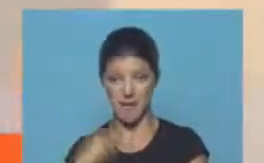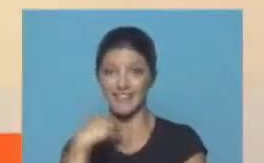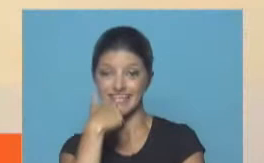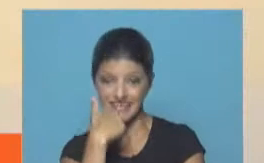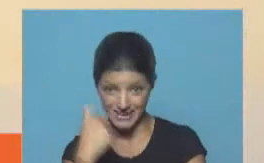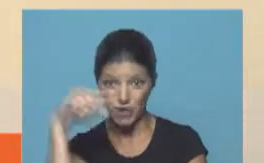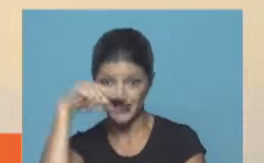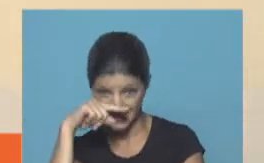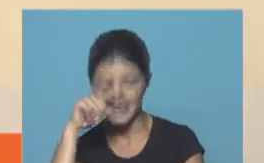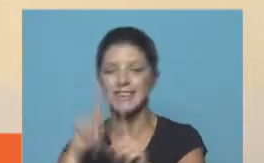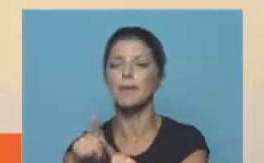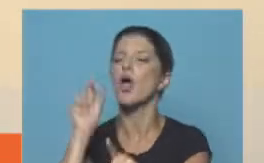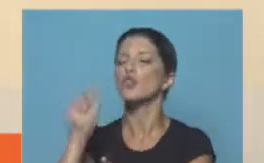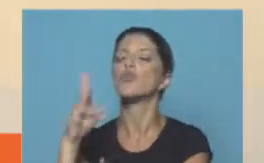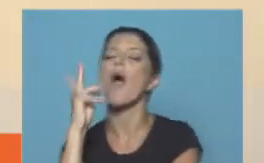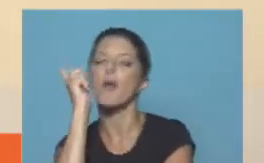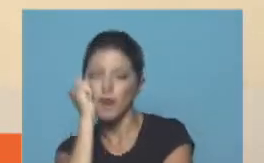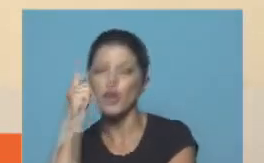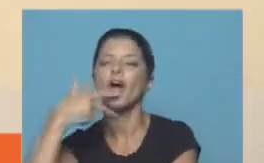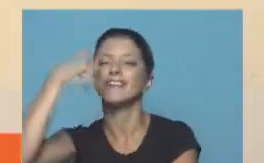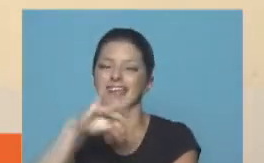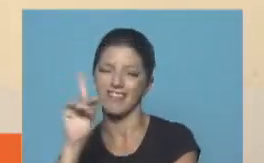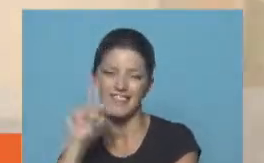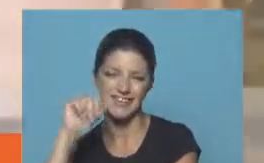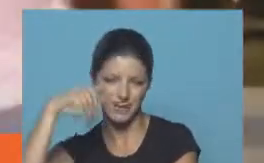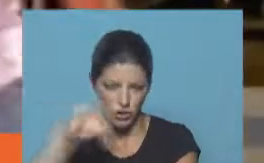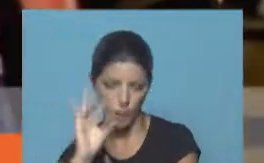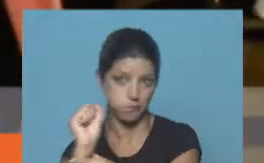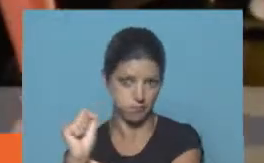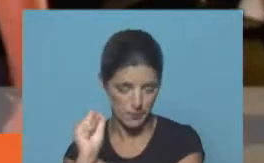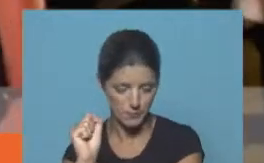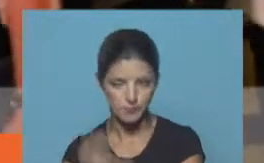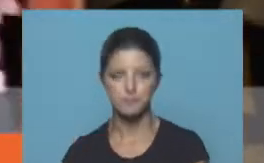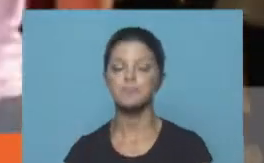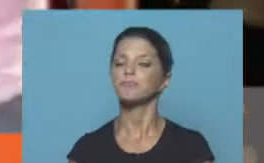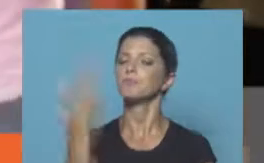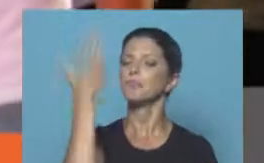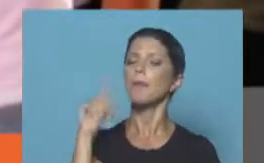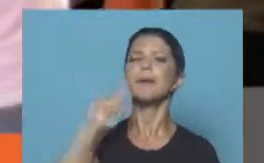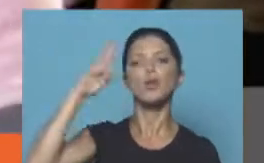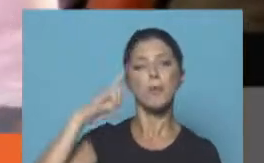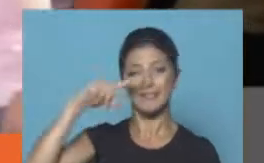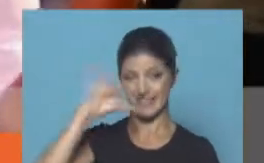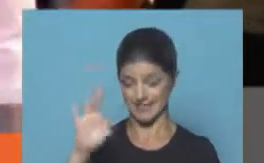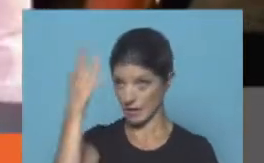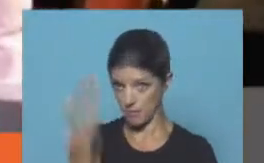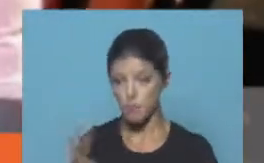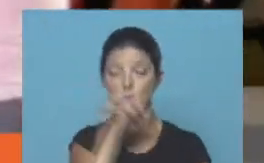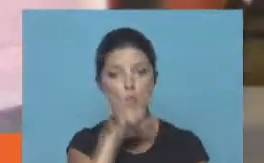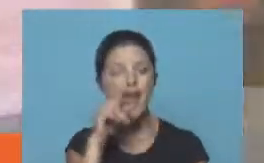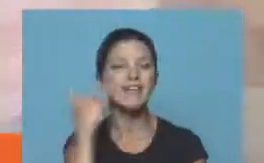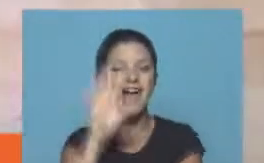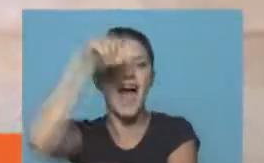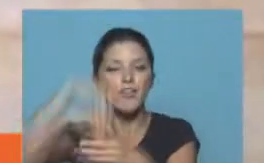nieta del gran héroe nicaragüense Augusto Sandino. A fines de la década del 70, Murillo ya militaba en el